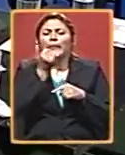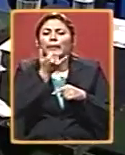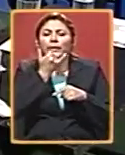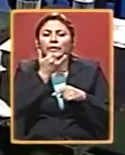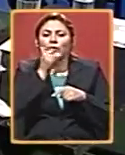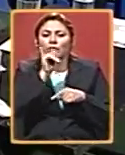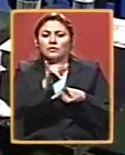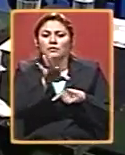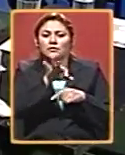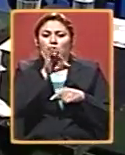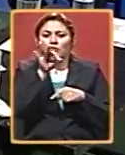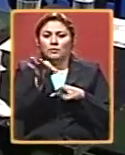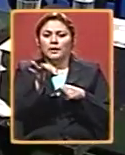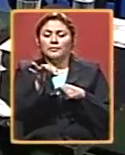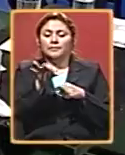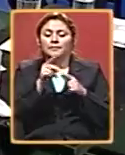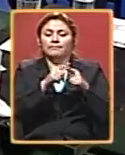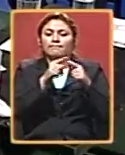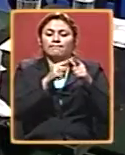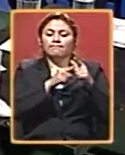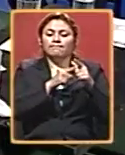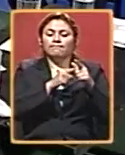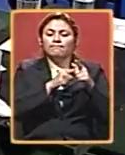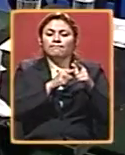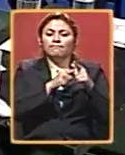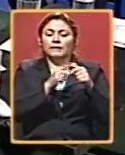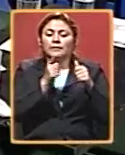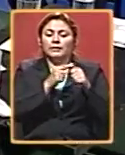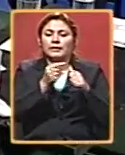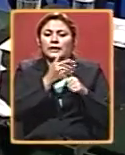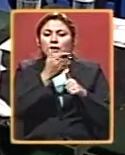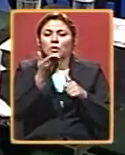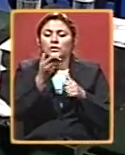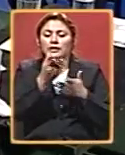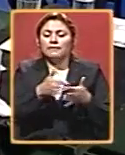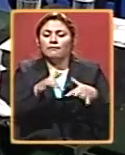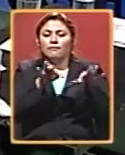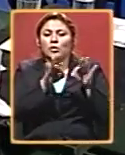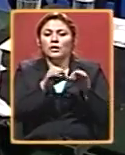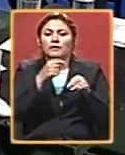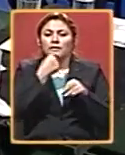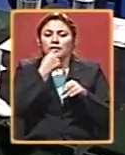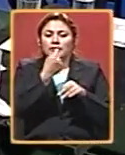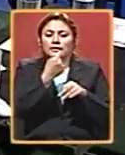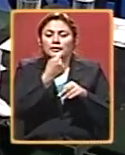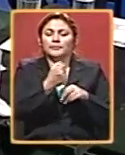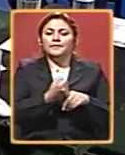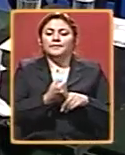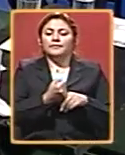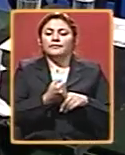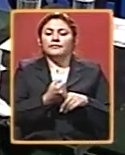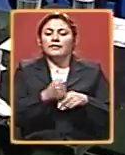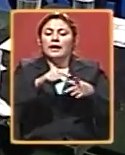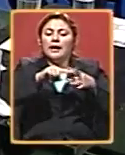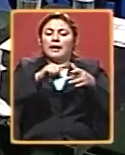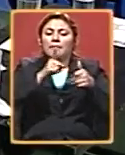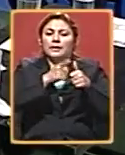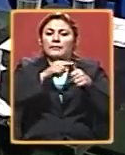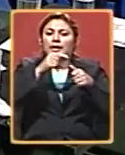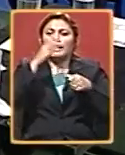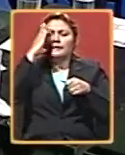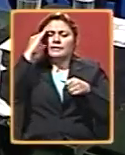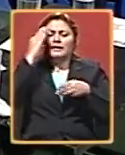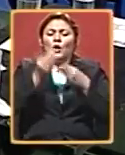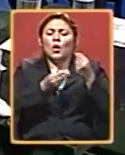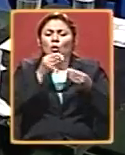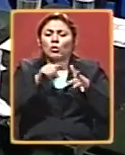digamos, de esa manera. Entonces, tal vez es una primera cosa que es importante anotar, ¿verdad? Cómo nace la primera experiencia.